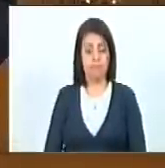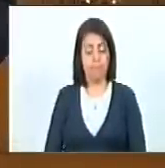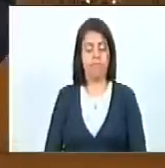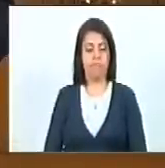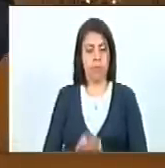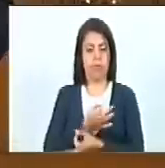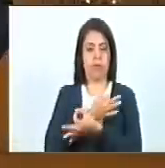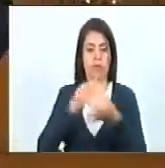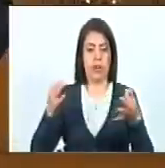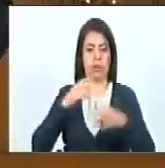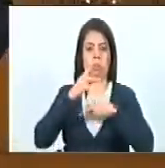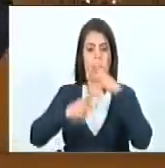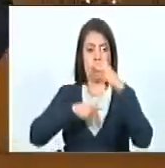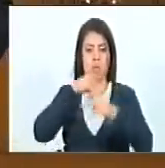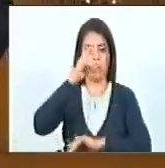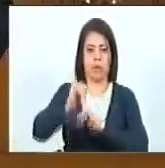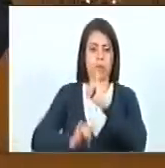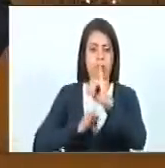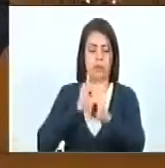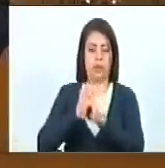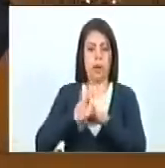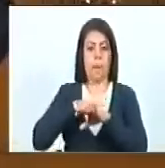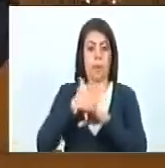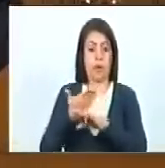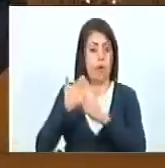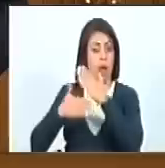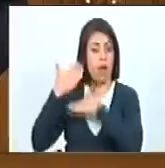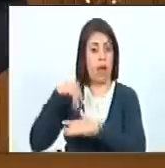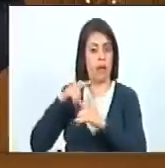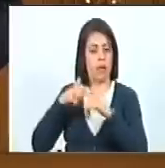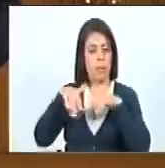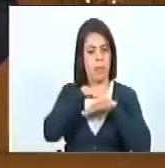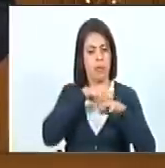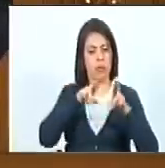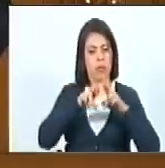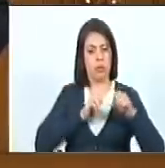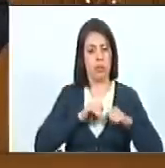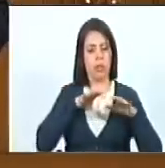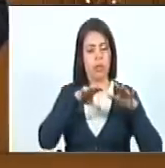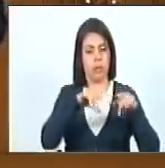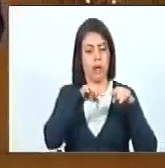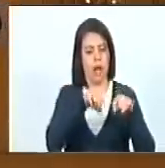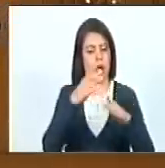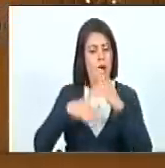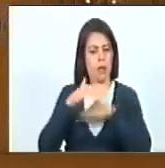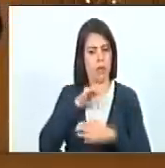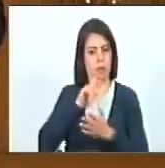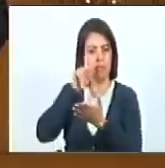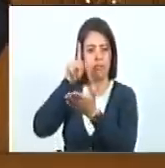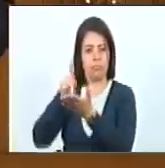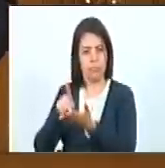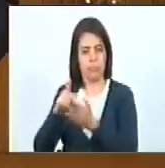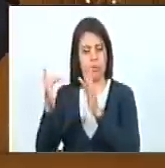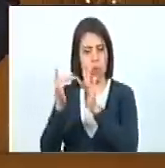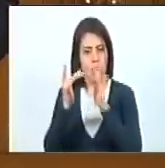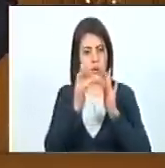artífice de esta política internacional, porque en su momento era canciller de la República Bolivariana de Venezuela.